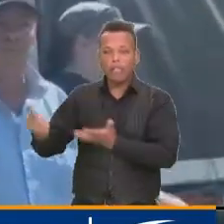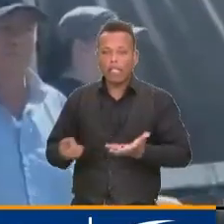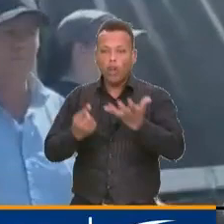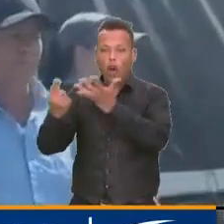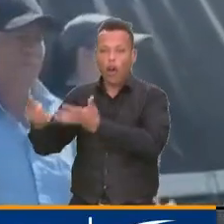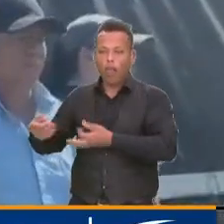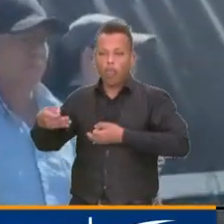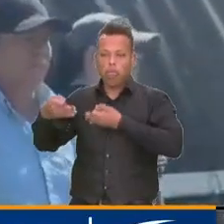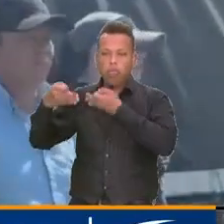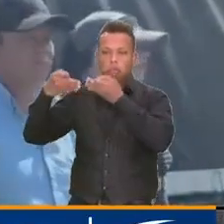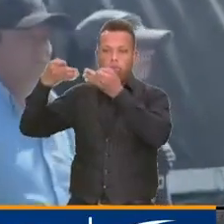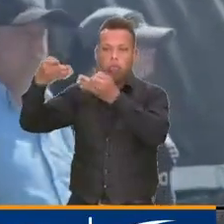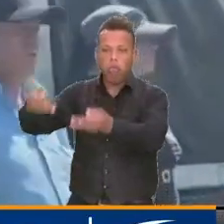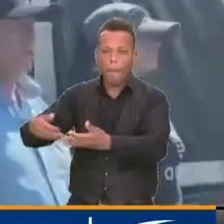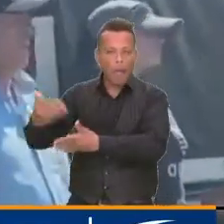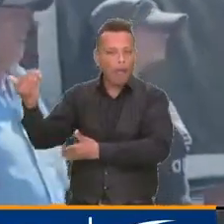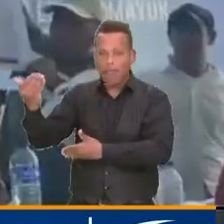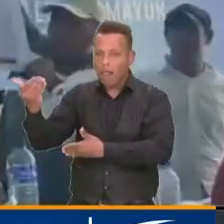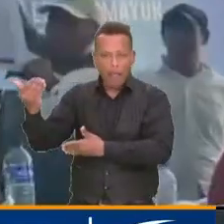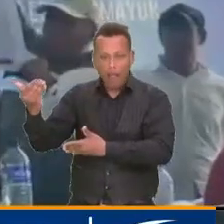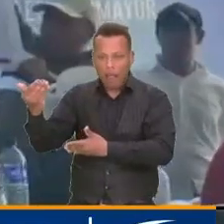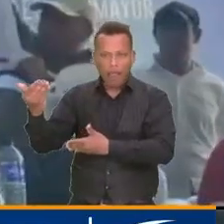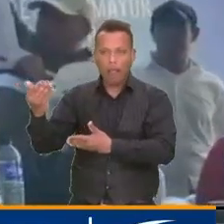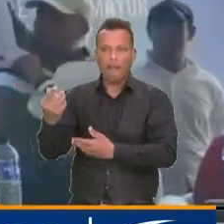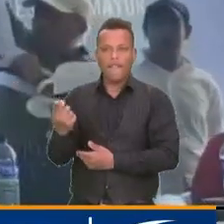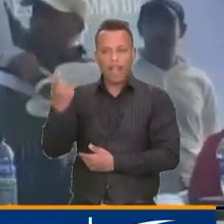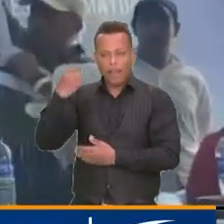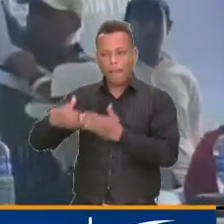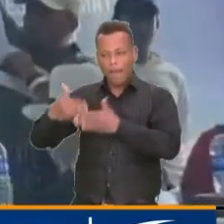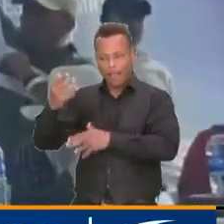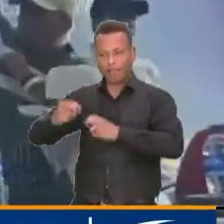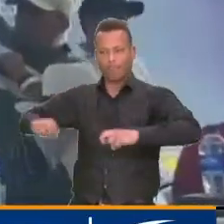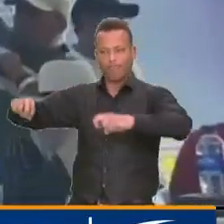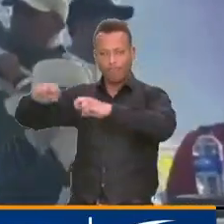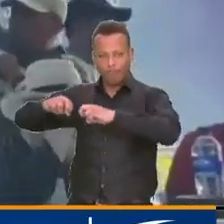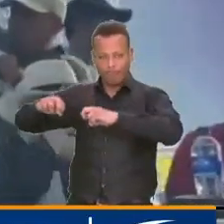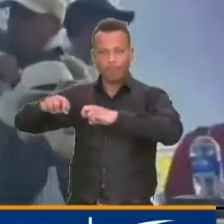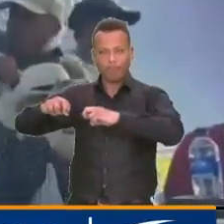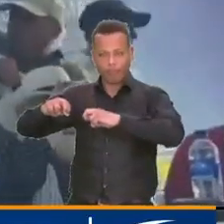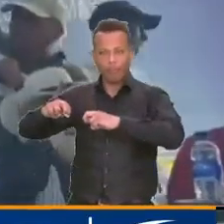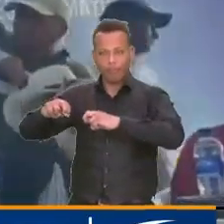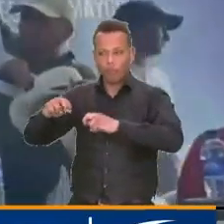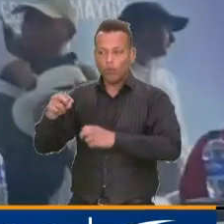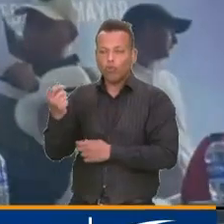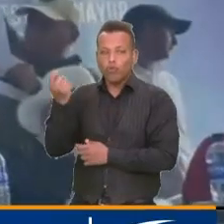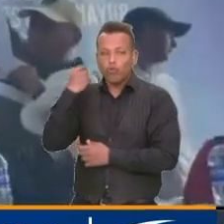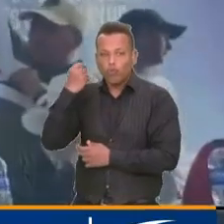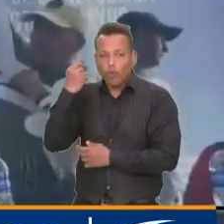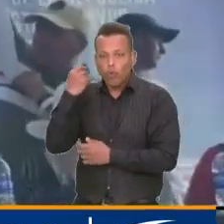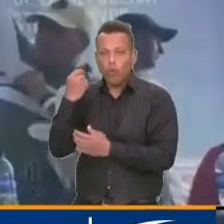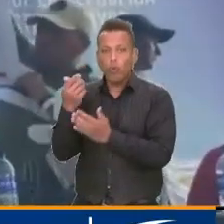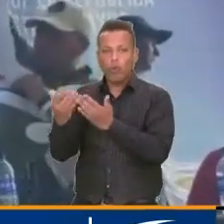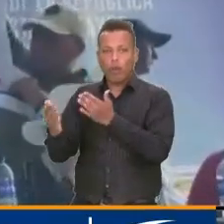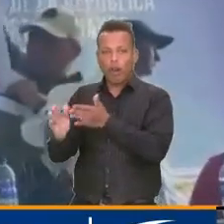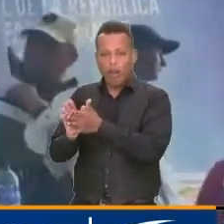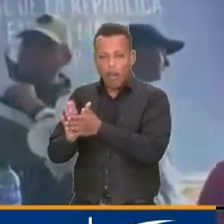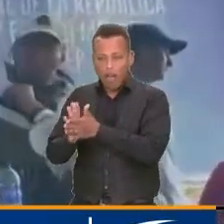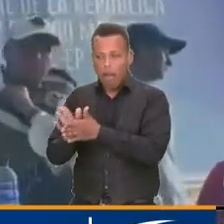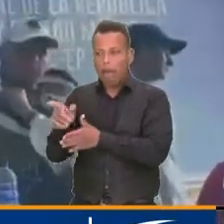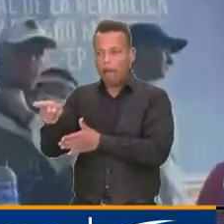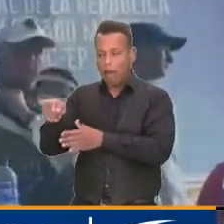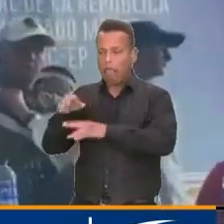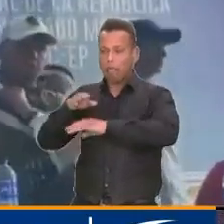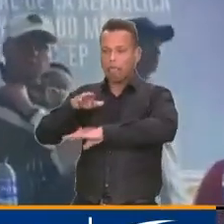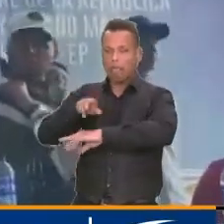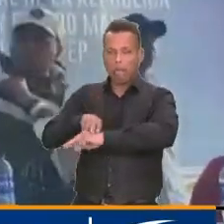aún no había podido arrancar, no se había podido instalar la mesa. Esto por cuenta de que hasta último minuto el alto comisionado de paz y las delegaciones se